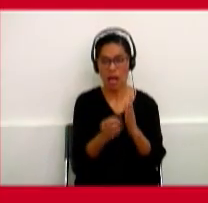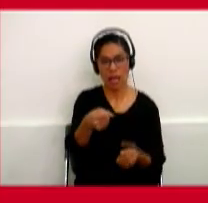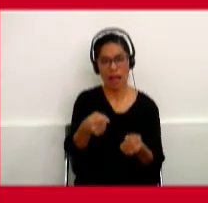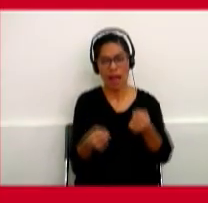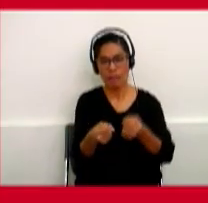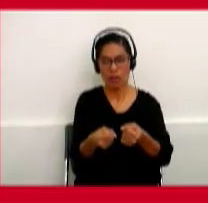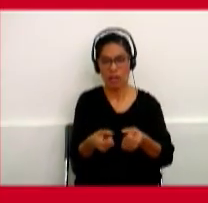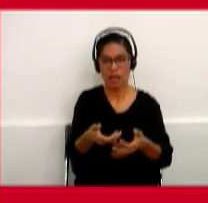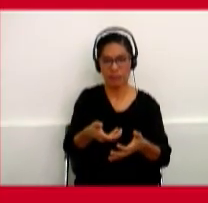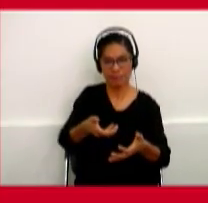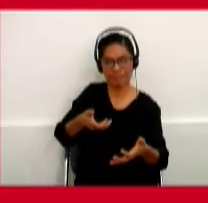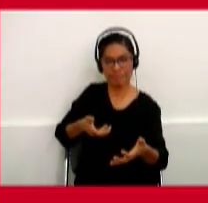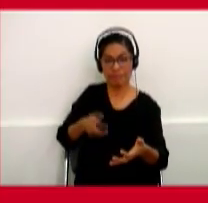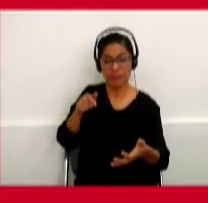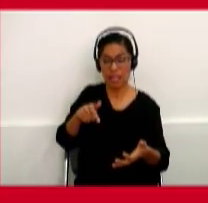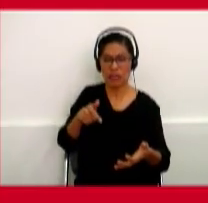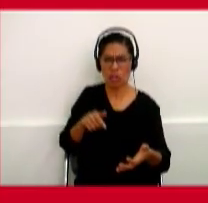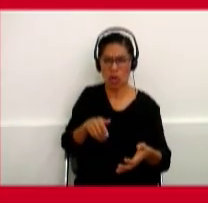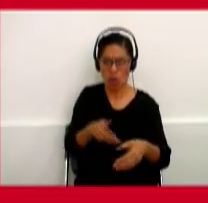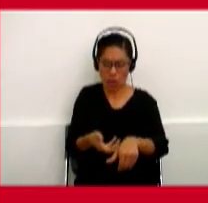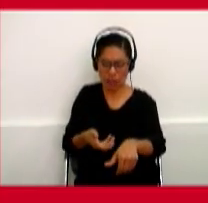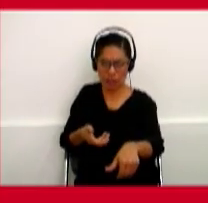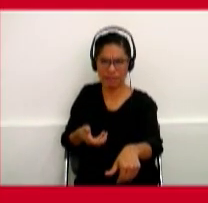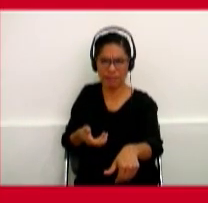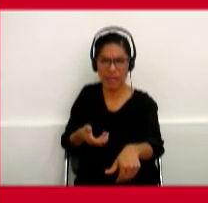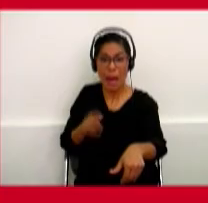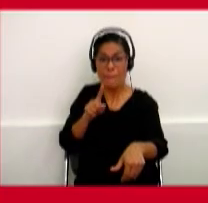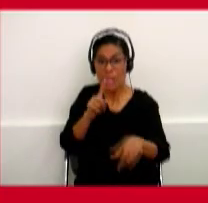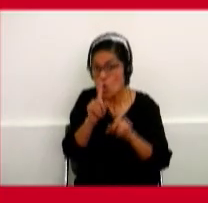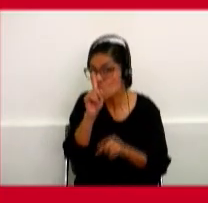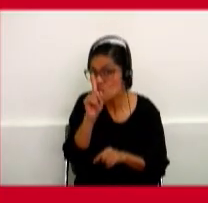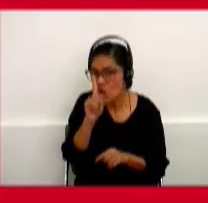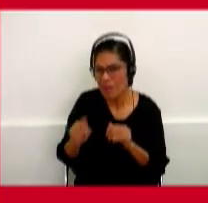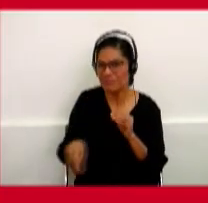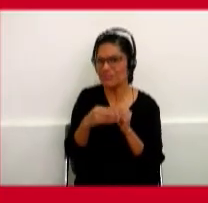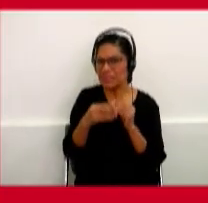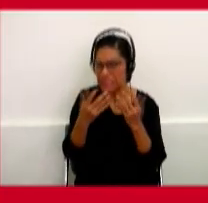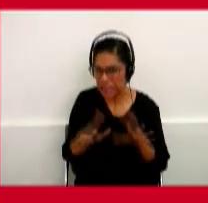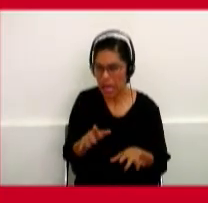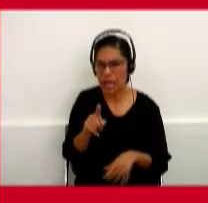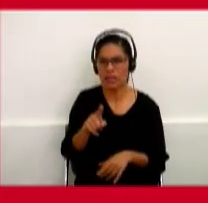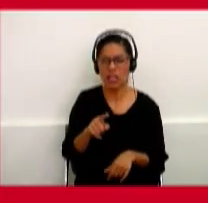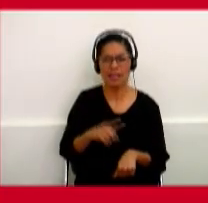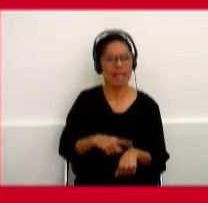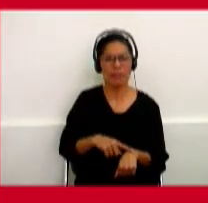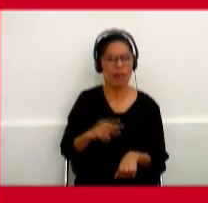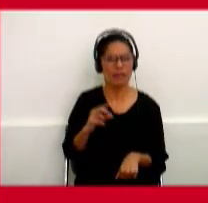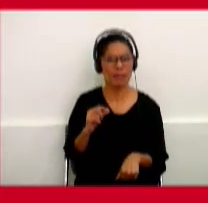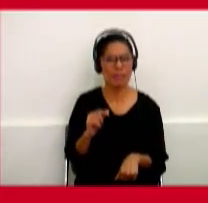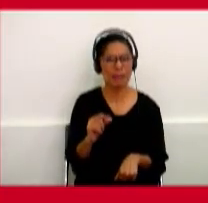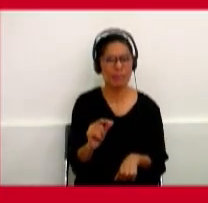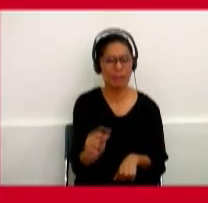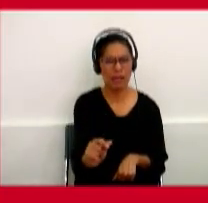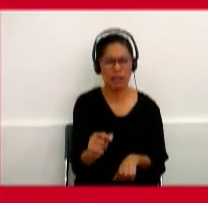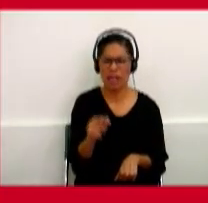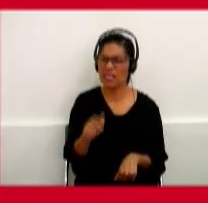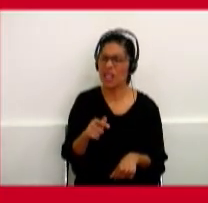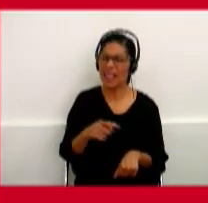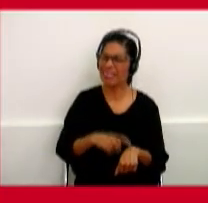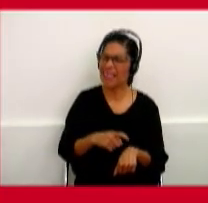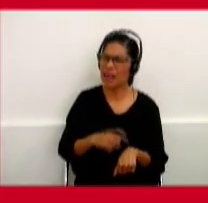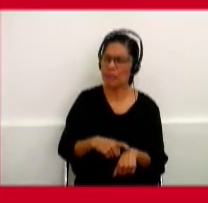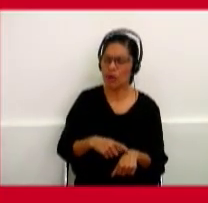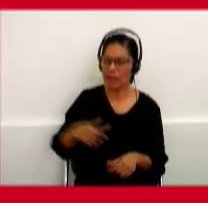en la bandeja, pero tenemos el bono extra de poder ver los ciclos de tiempo de los tiempos de ciclo de los excavadores. Y lo que